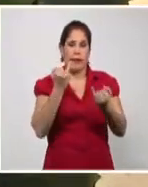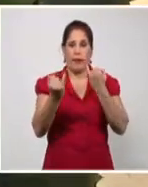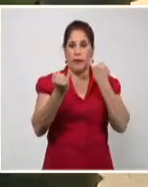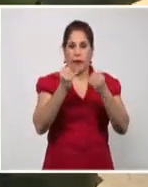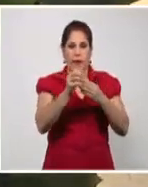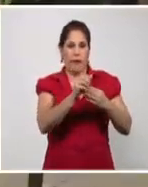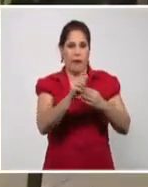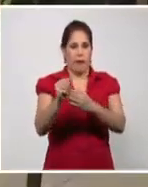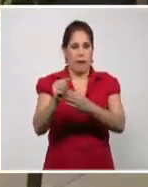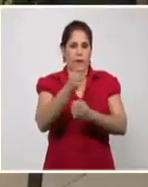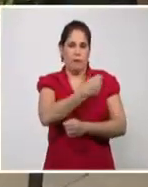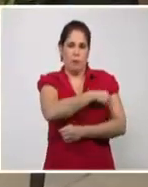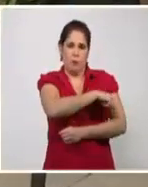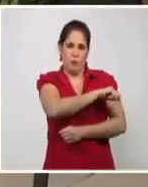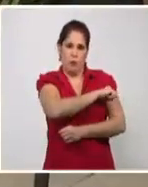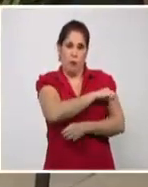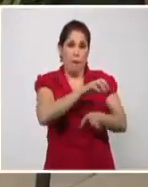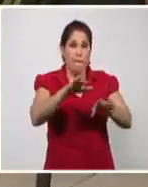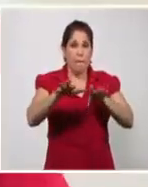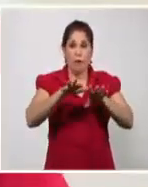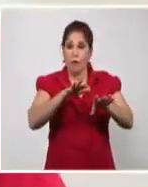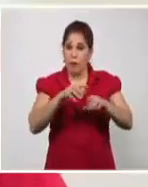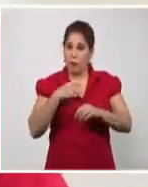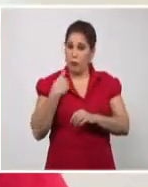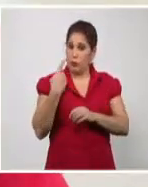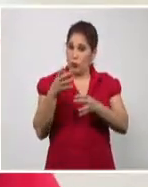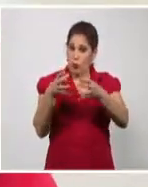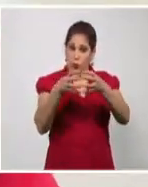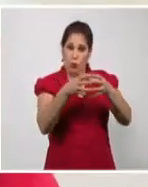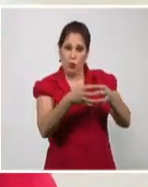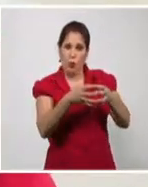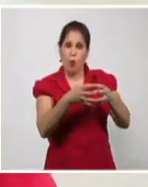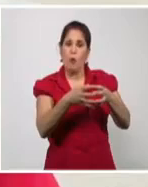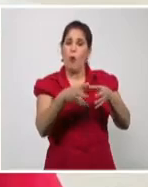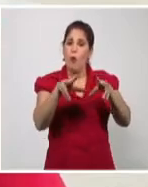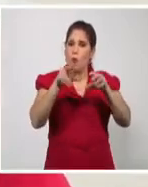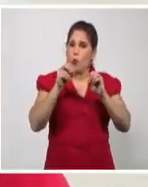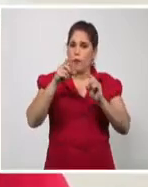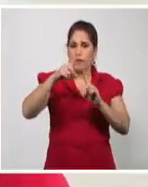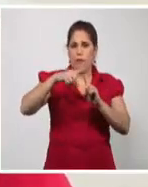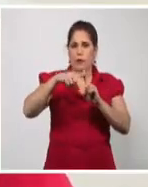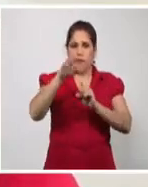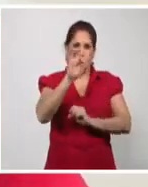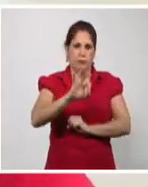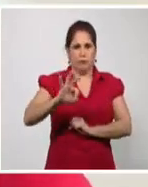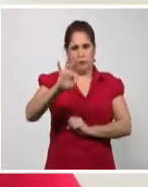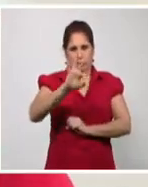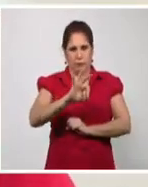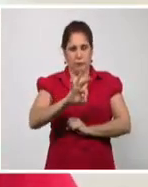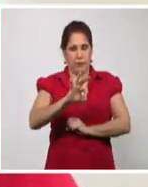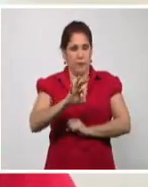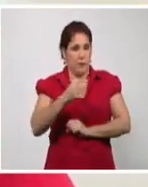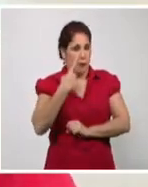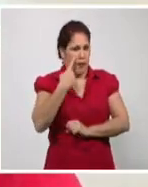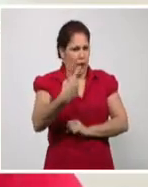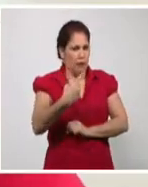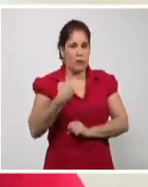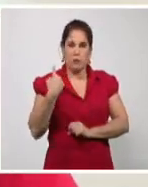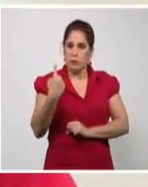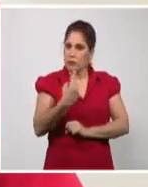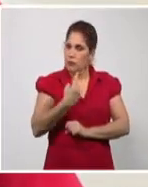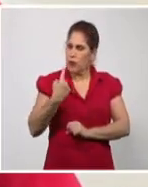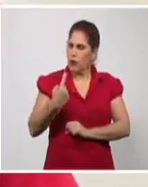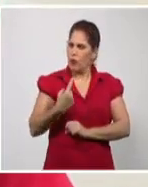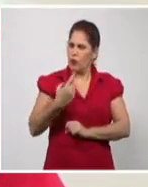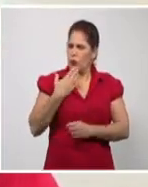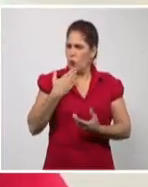líderes sindicales. El movimiento sindical está inmerso con la implementación de la tarea ordenamiento, vista para nosotros o